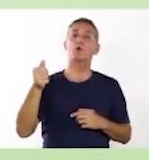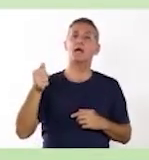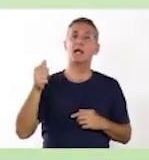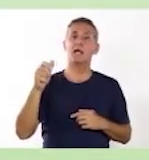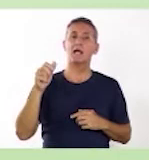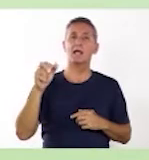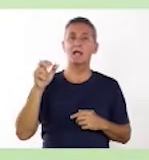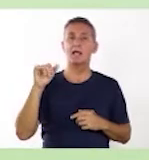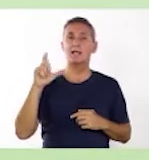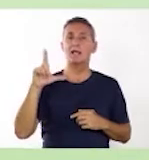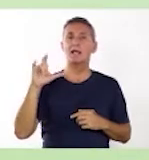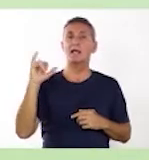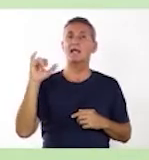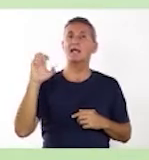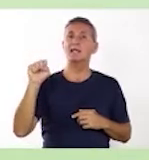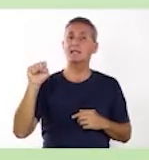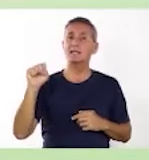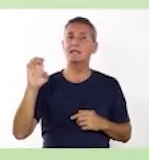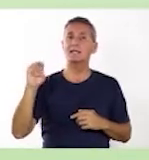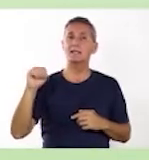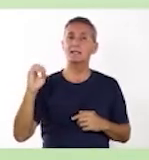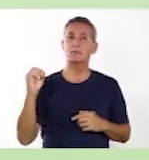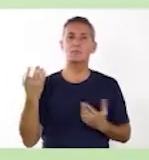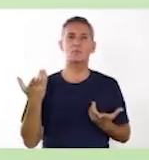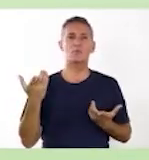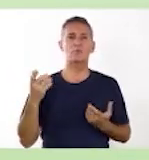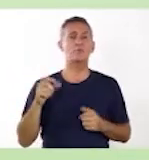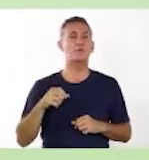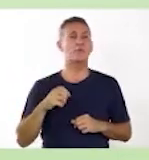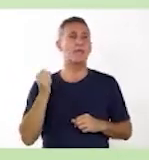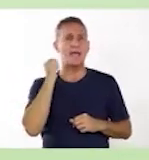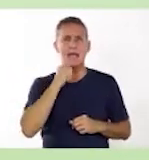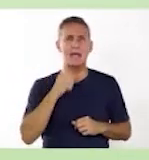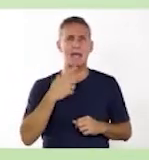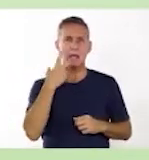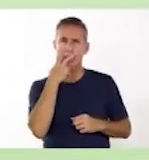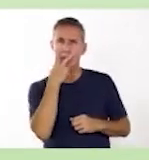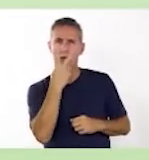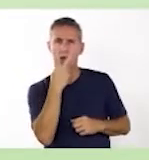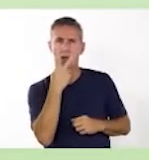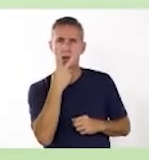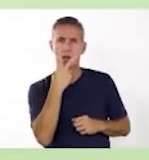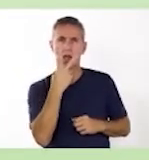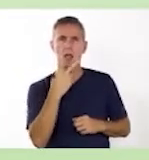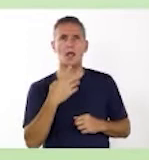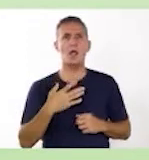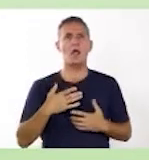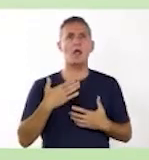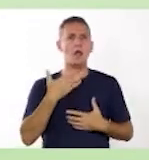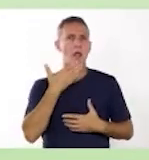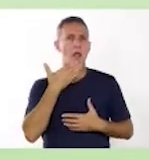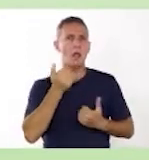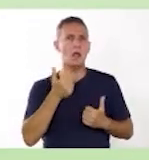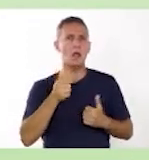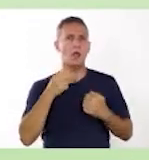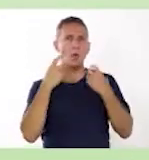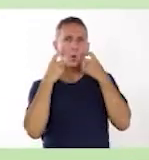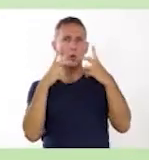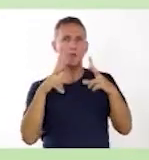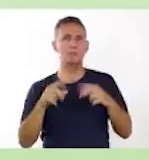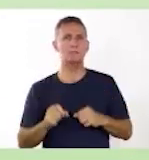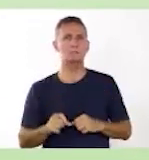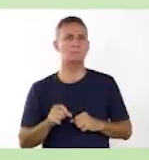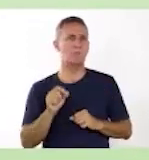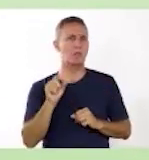ese universo. Un enraizamiento de la realidad. Tiene además una visión optimista de la